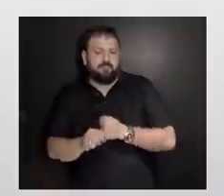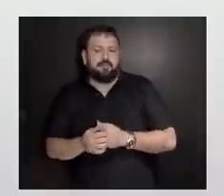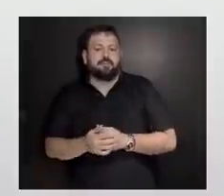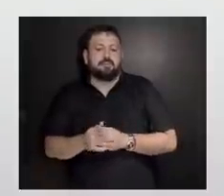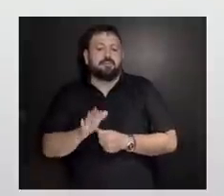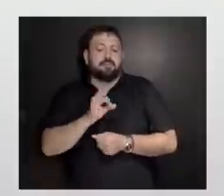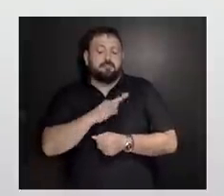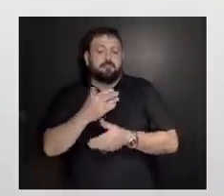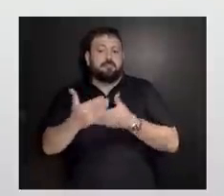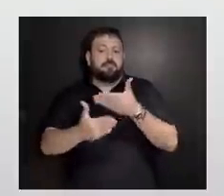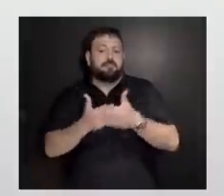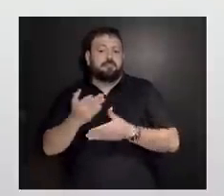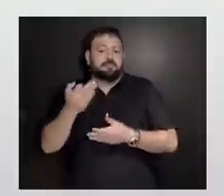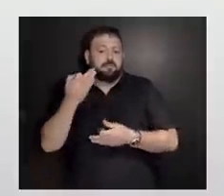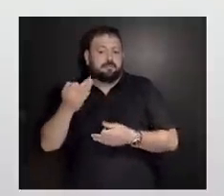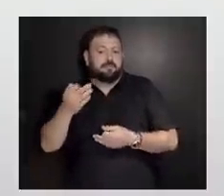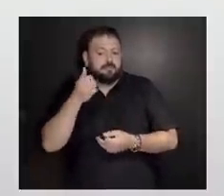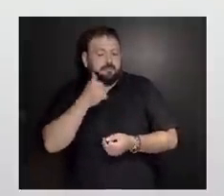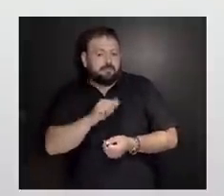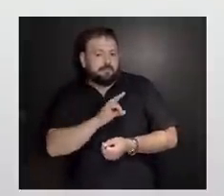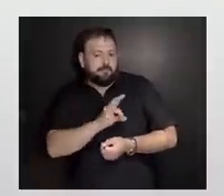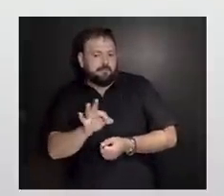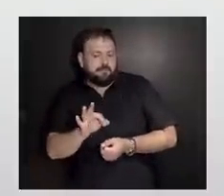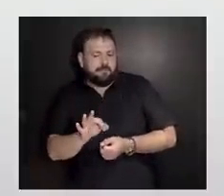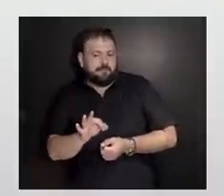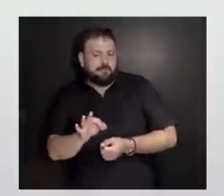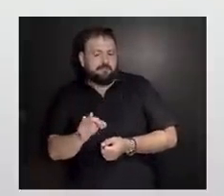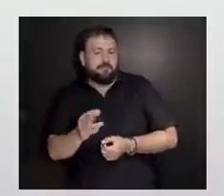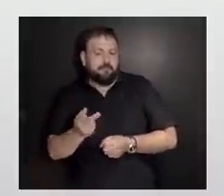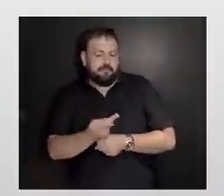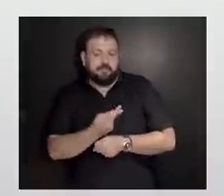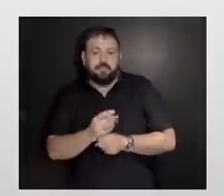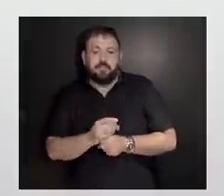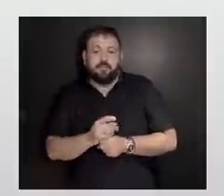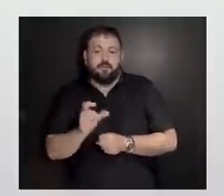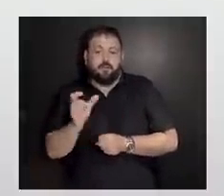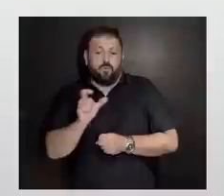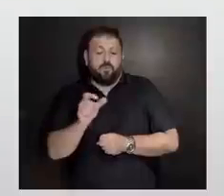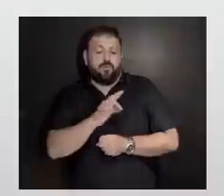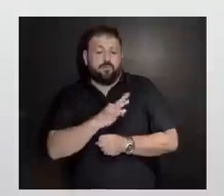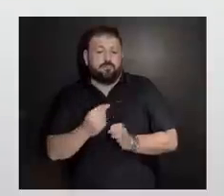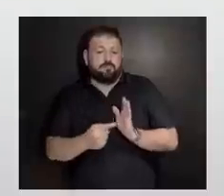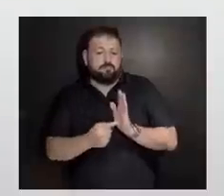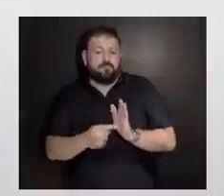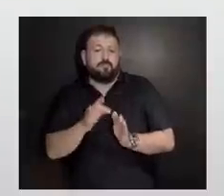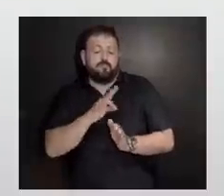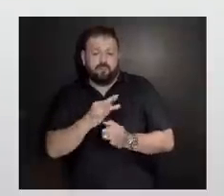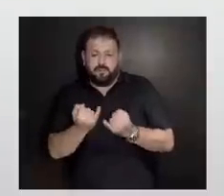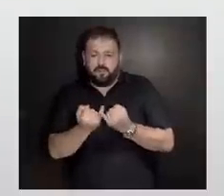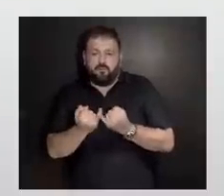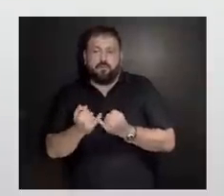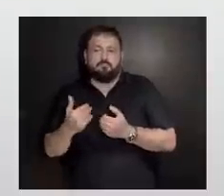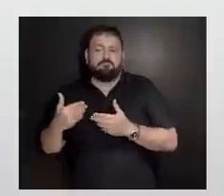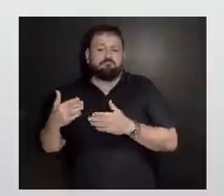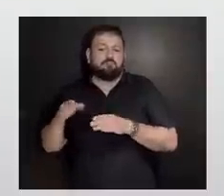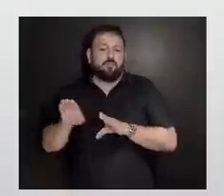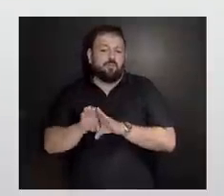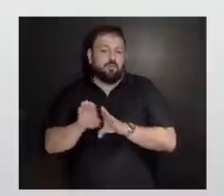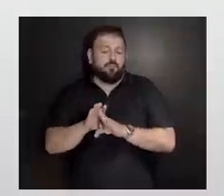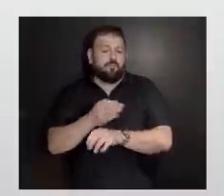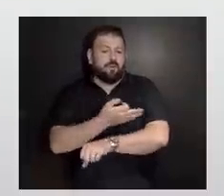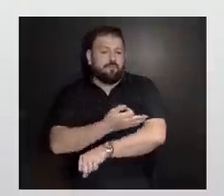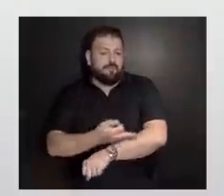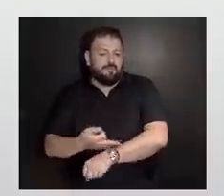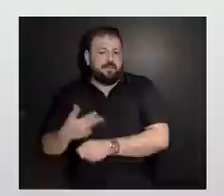pues a largo plazo a desencadenar la condición. Como les mencionábamos, pues también puede haber antecedentes familiares, sobre todo la carga genética